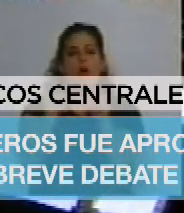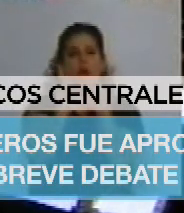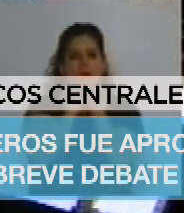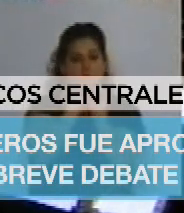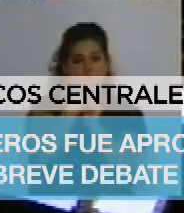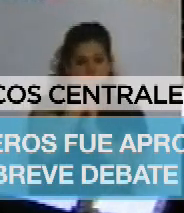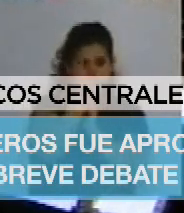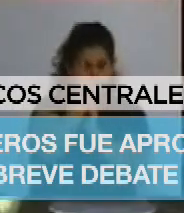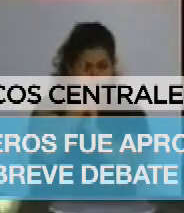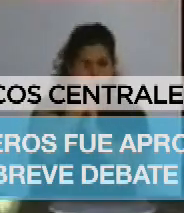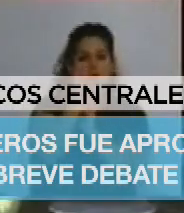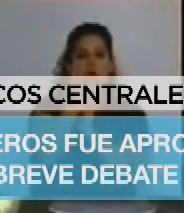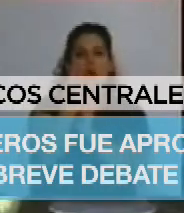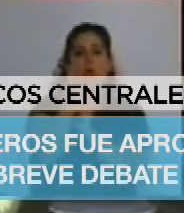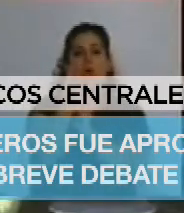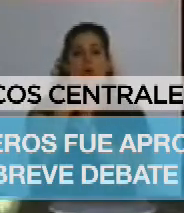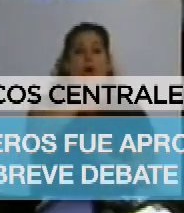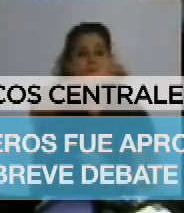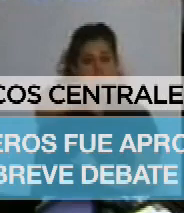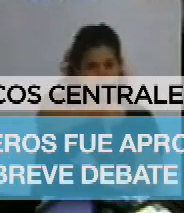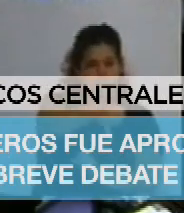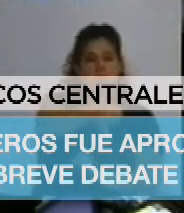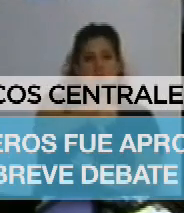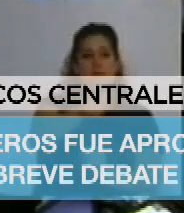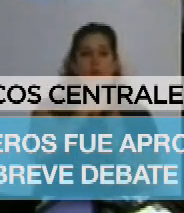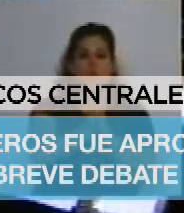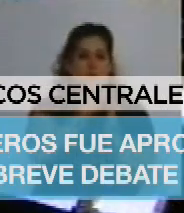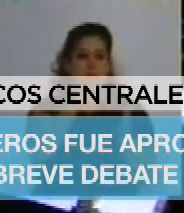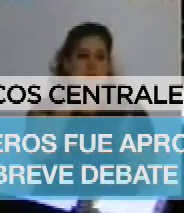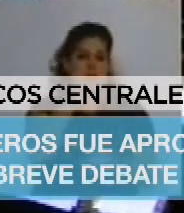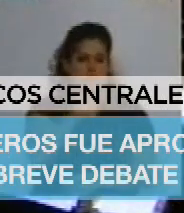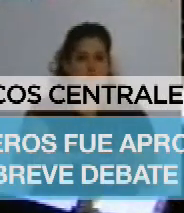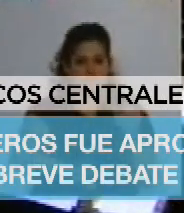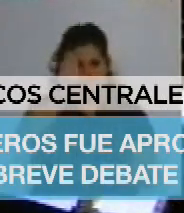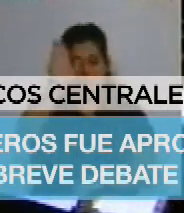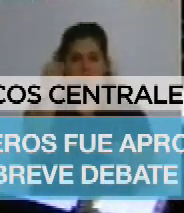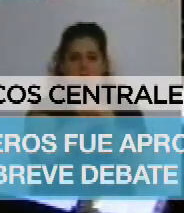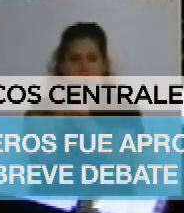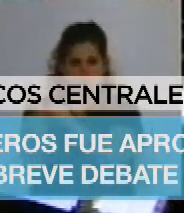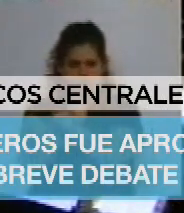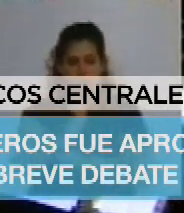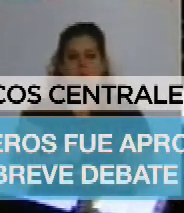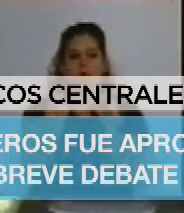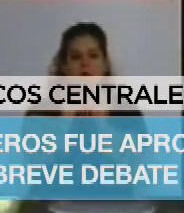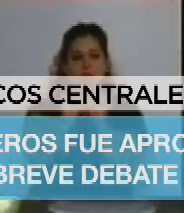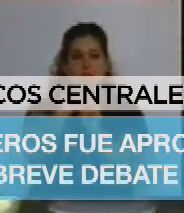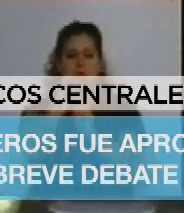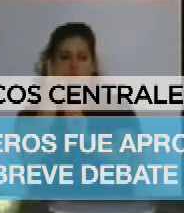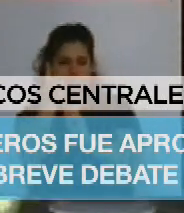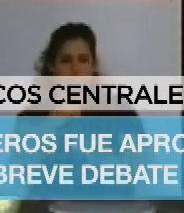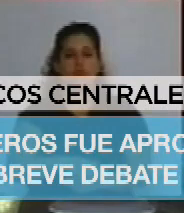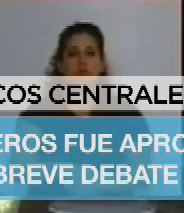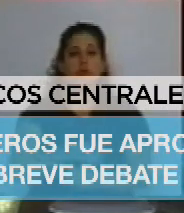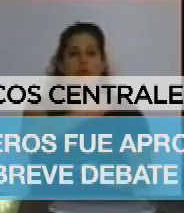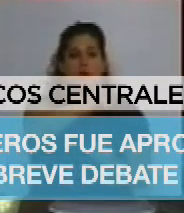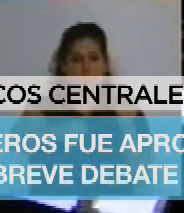artículo 1. Los que estén por la afirmativa, sírvase de expresar su voto. Resulta aprobado. Artículo 2. Los que